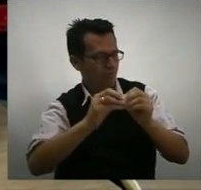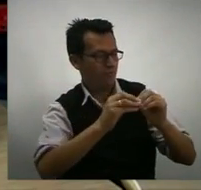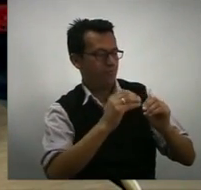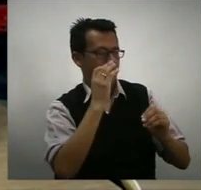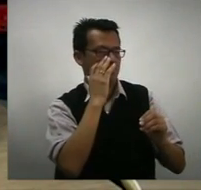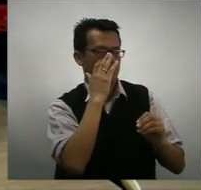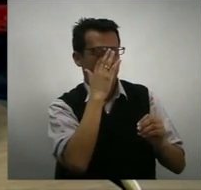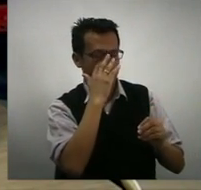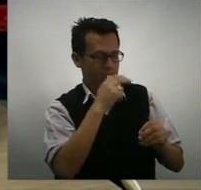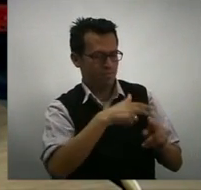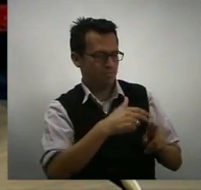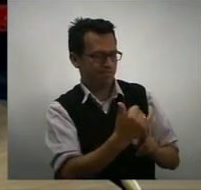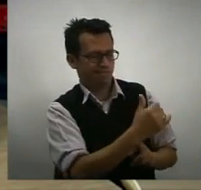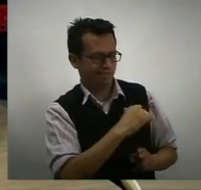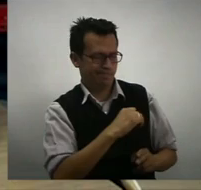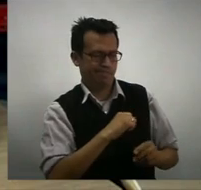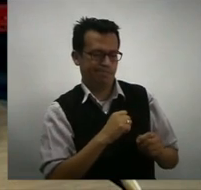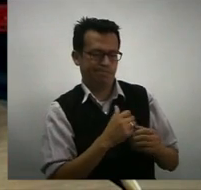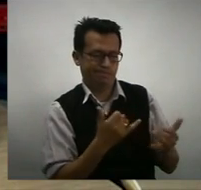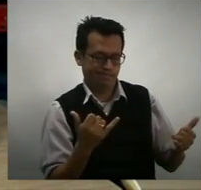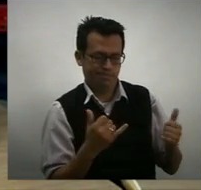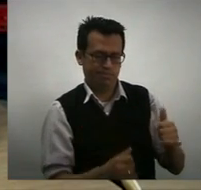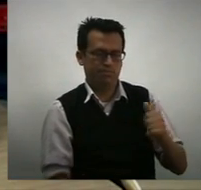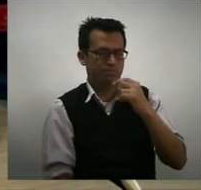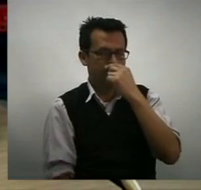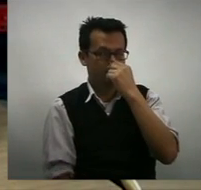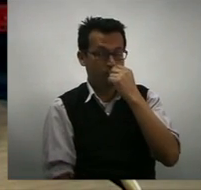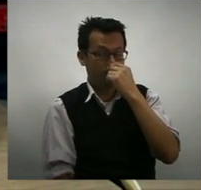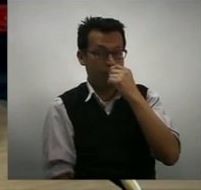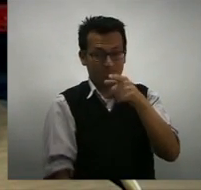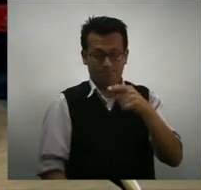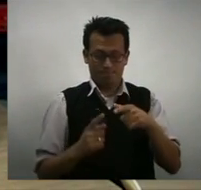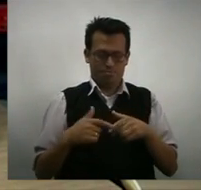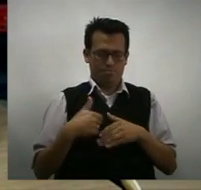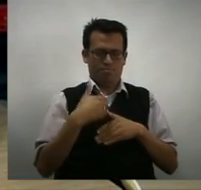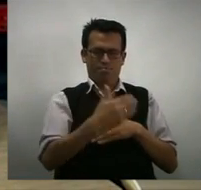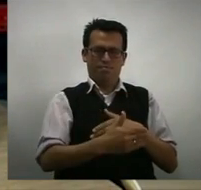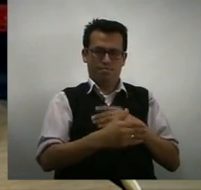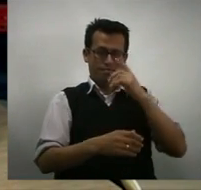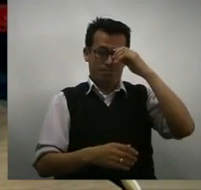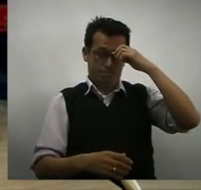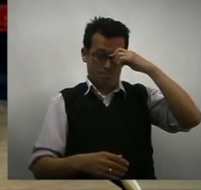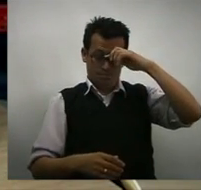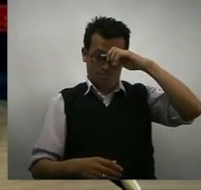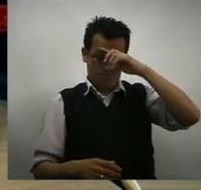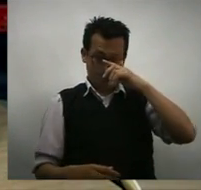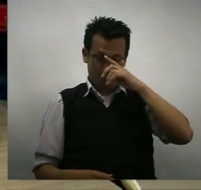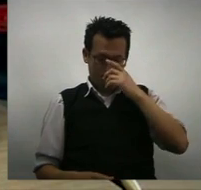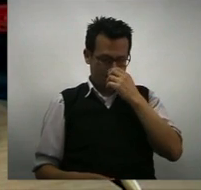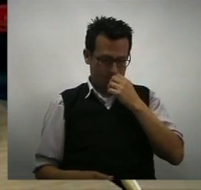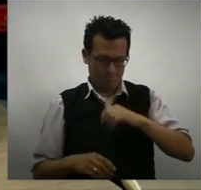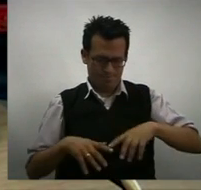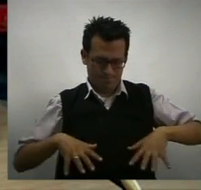su centramiento, sino también su existencia. Partiendo de esto, podemos decir que la sociedad es una compleja máquina que